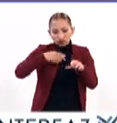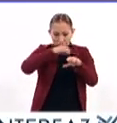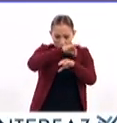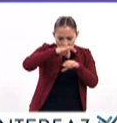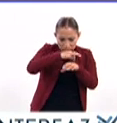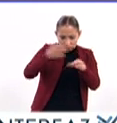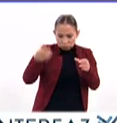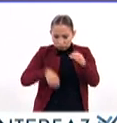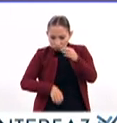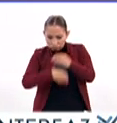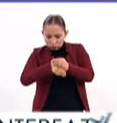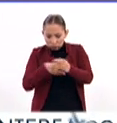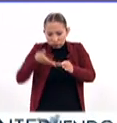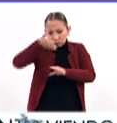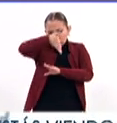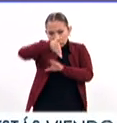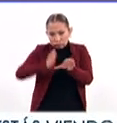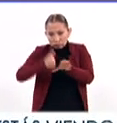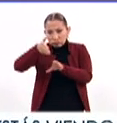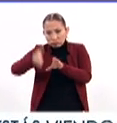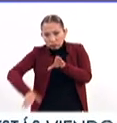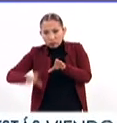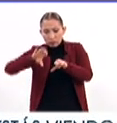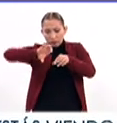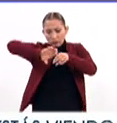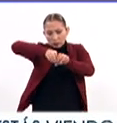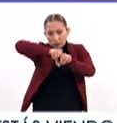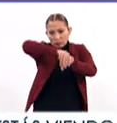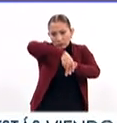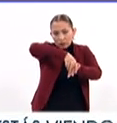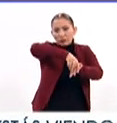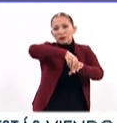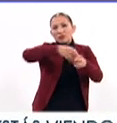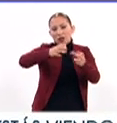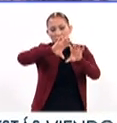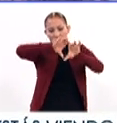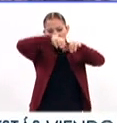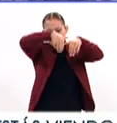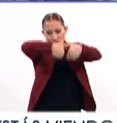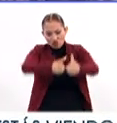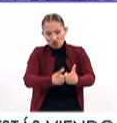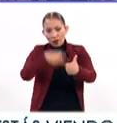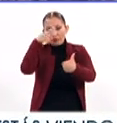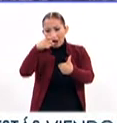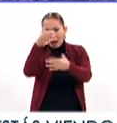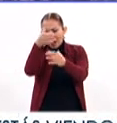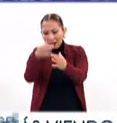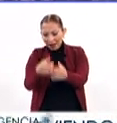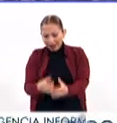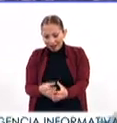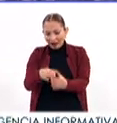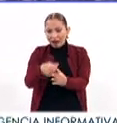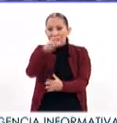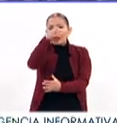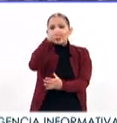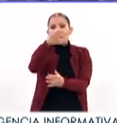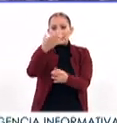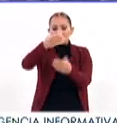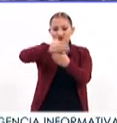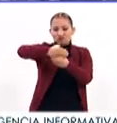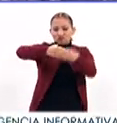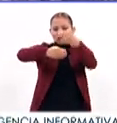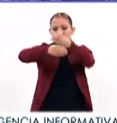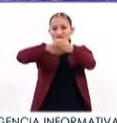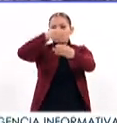trazado, habilitado, cortado, el rolado de toda la placa gruesa para hacer las partes bajas, y todo lo que es el ensamble y